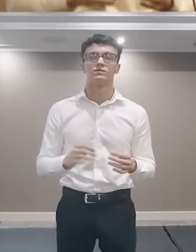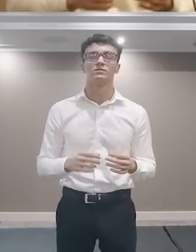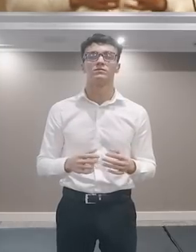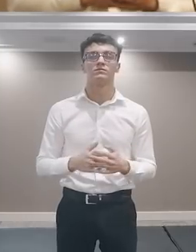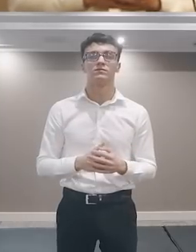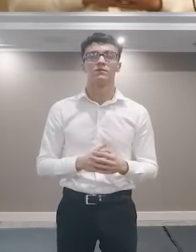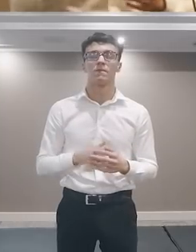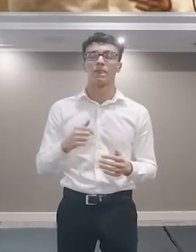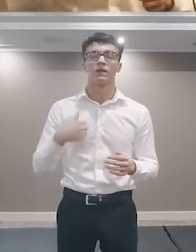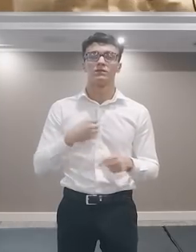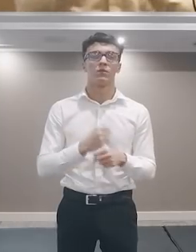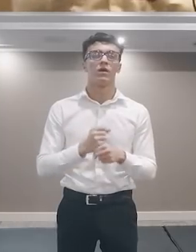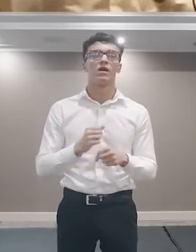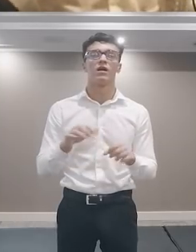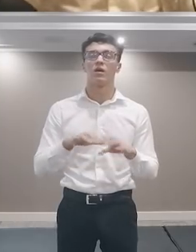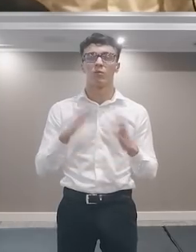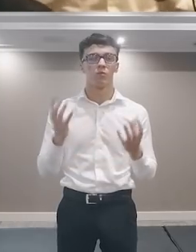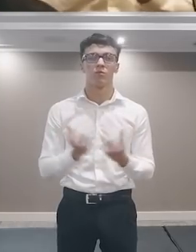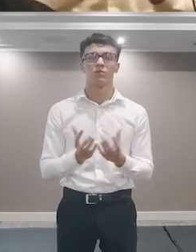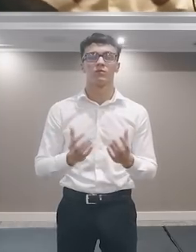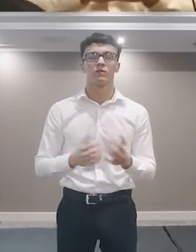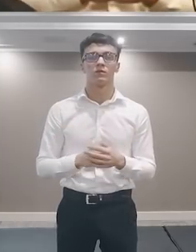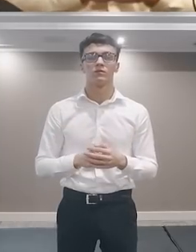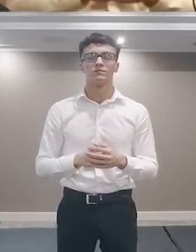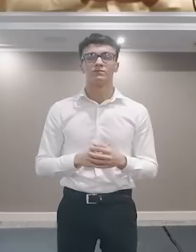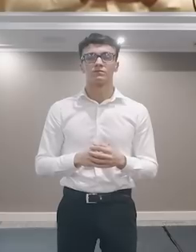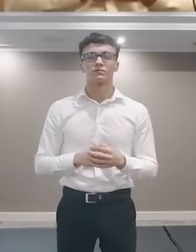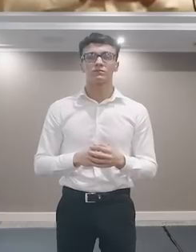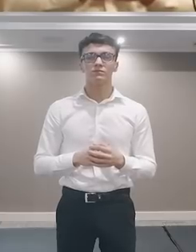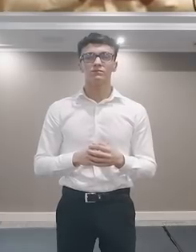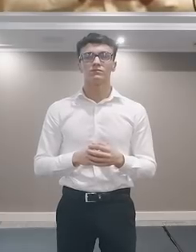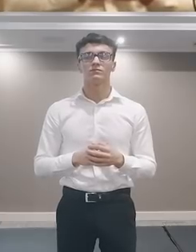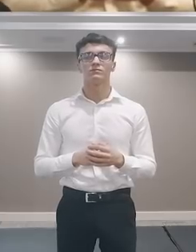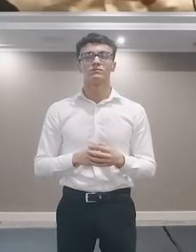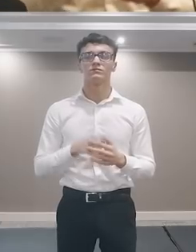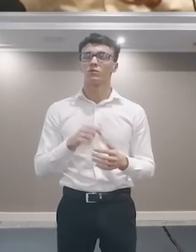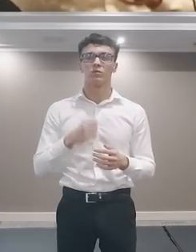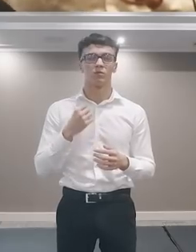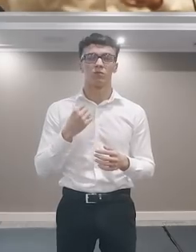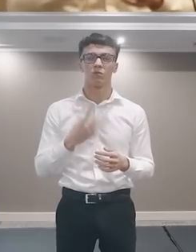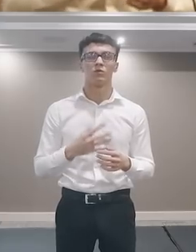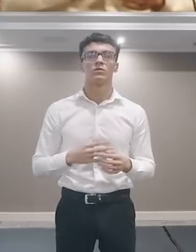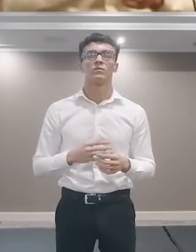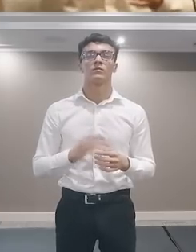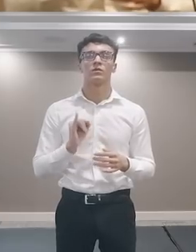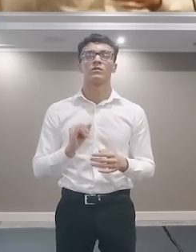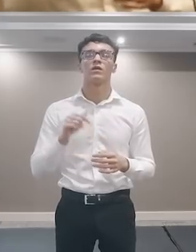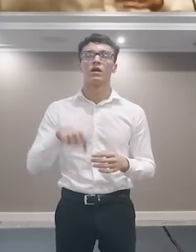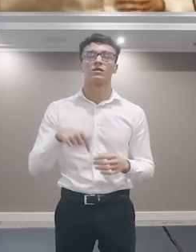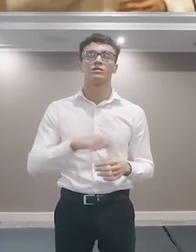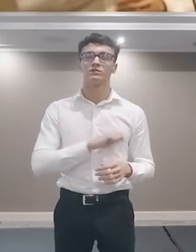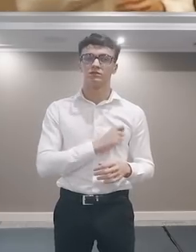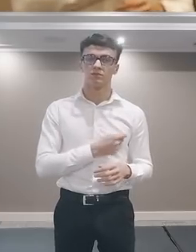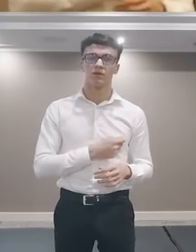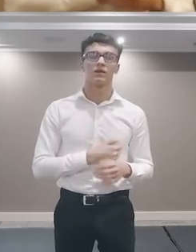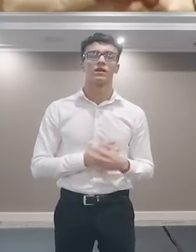internacional el club es internacional se puede apuntar cualquier persona de cualquier parte del mundo eso es muy bueno pero incluso aquí en españa que aún así nos quejamos mucho